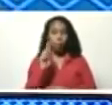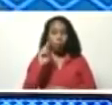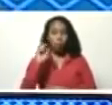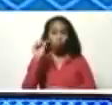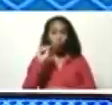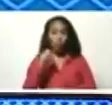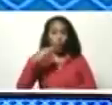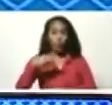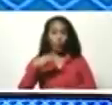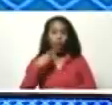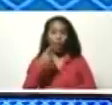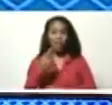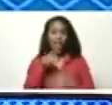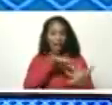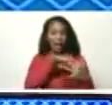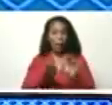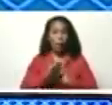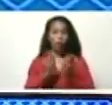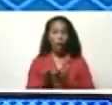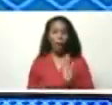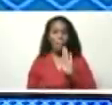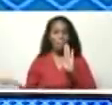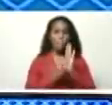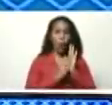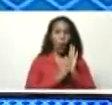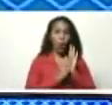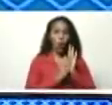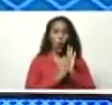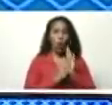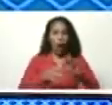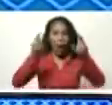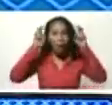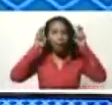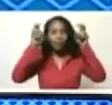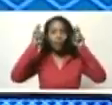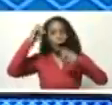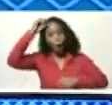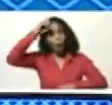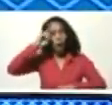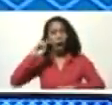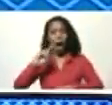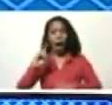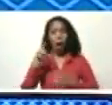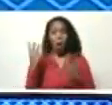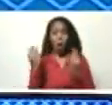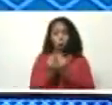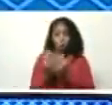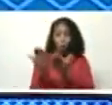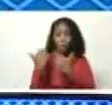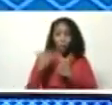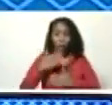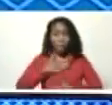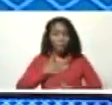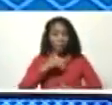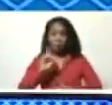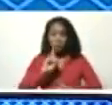mundo e impusiera la doctrina del que no está conmigo, está contra